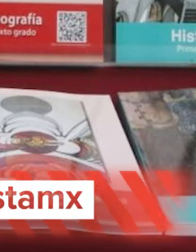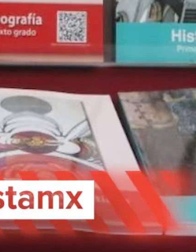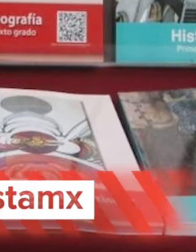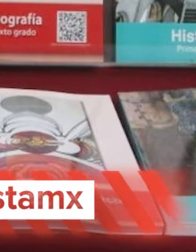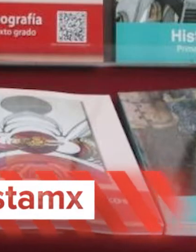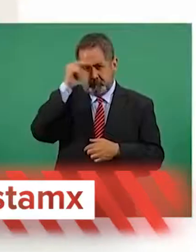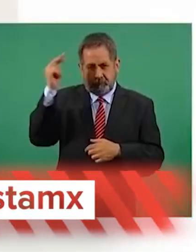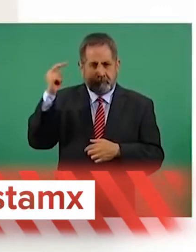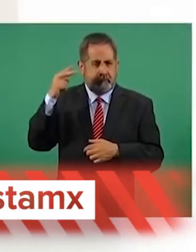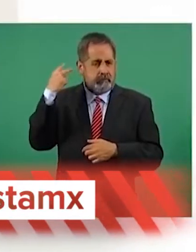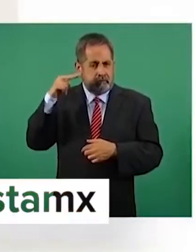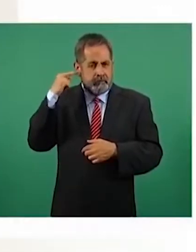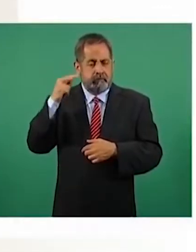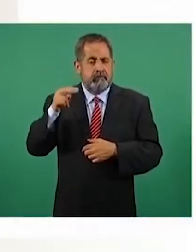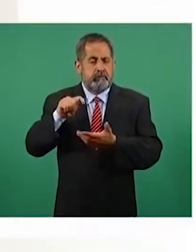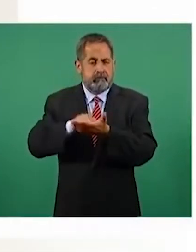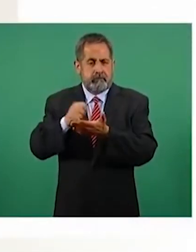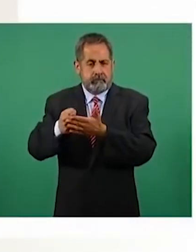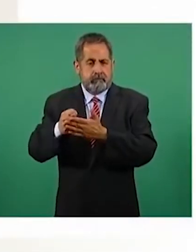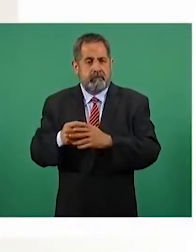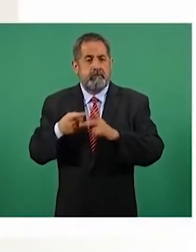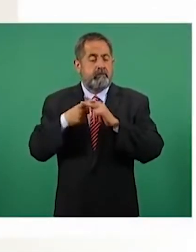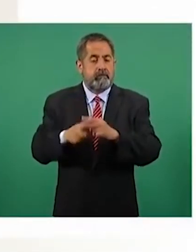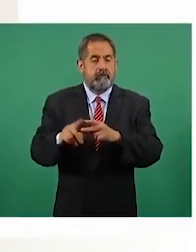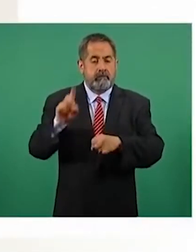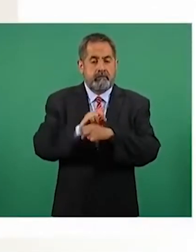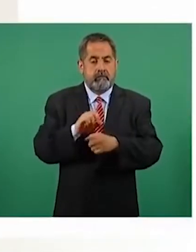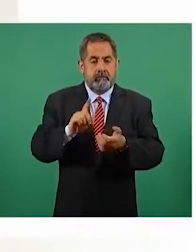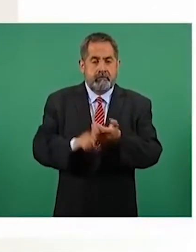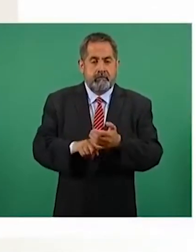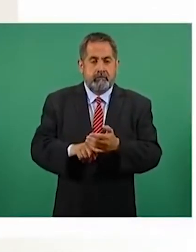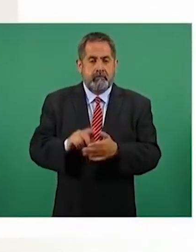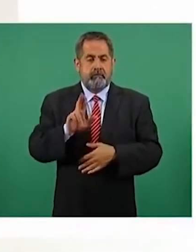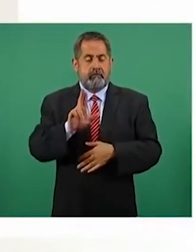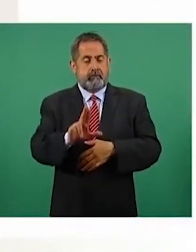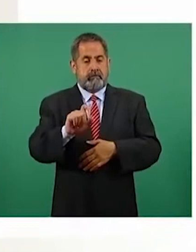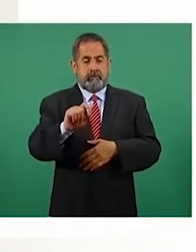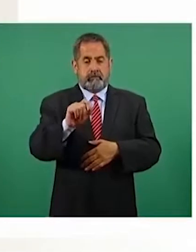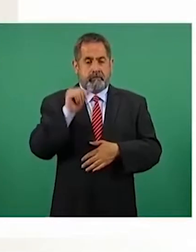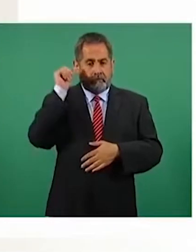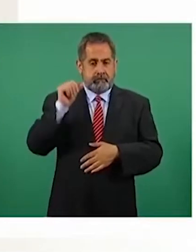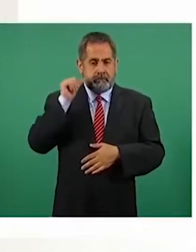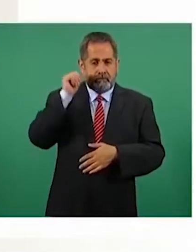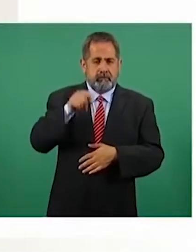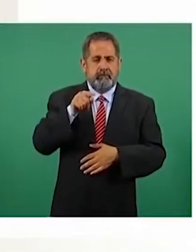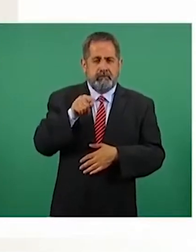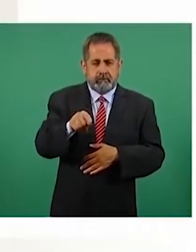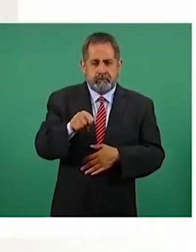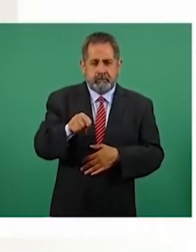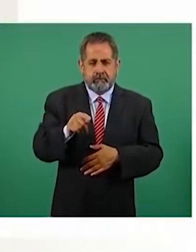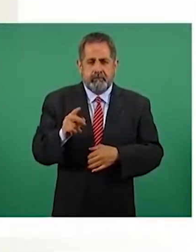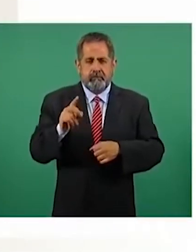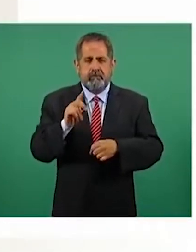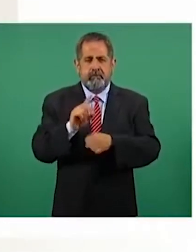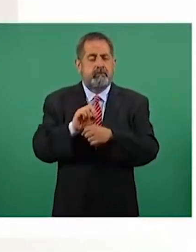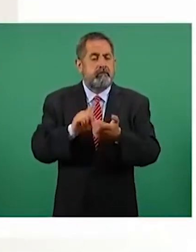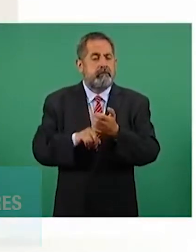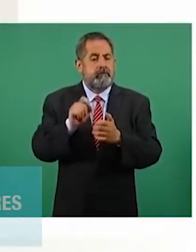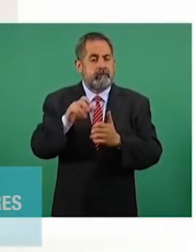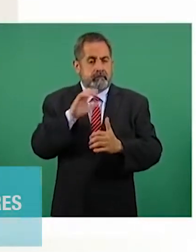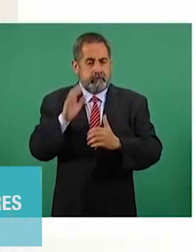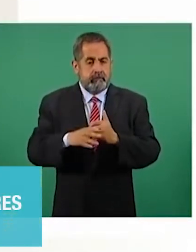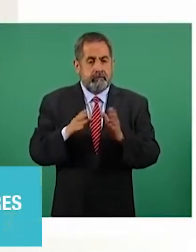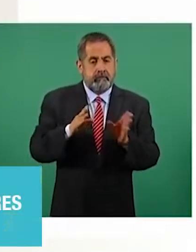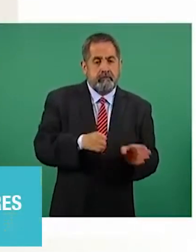aulas. Ya dieron a conocer que los maestros serán vacunados este próximo 28 de abril al 4 de mayo. El gobernador del estado ha referido que las